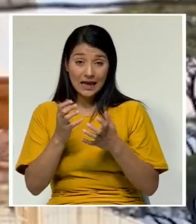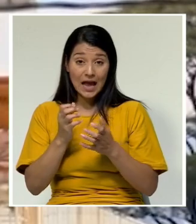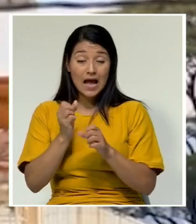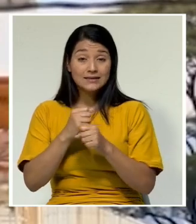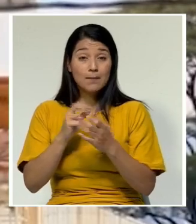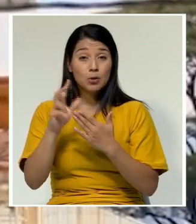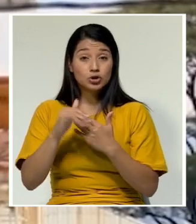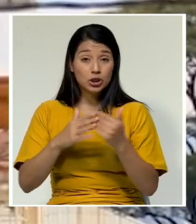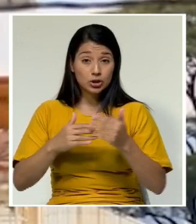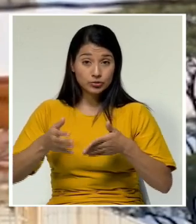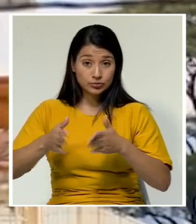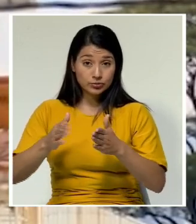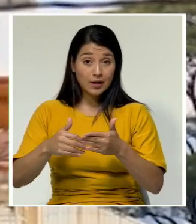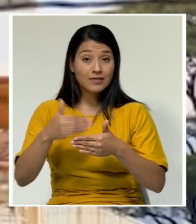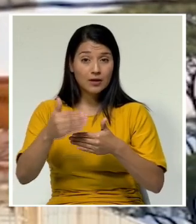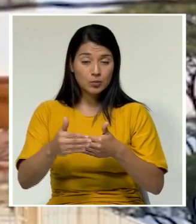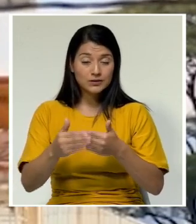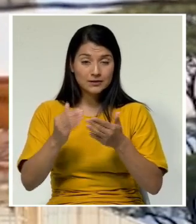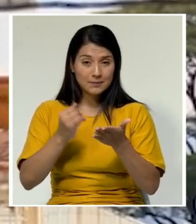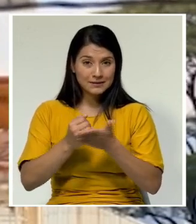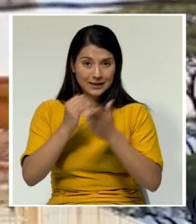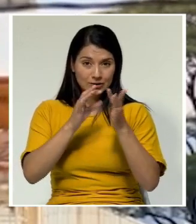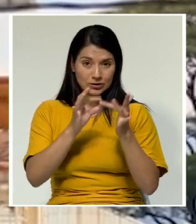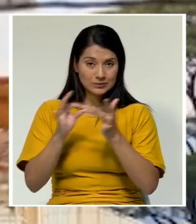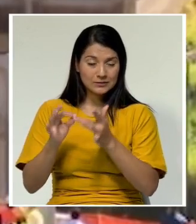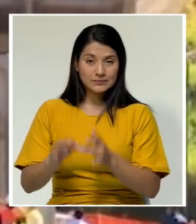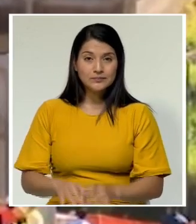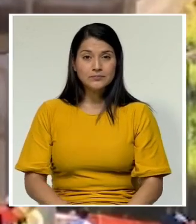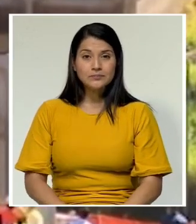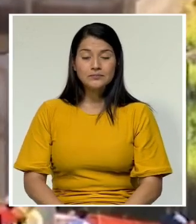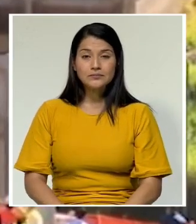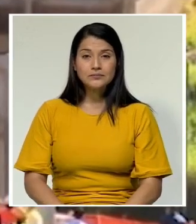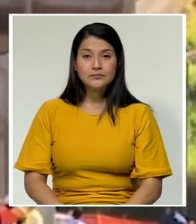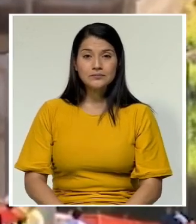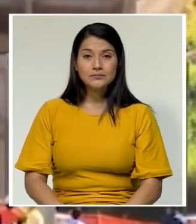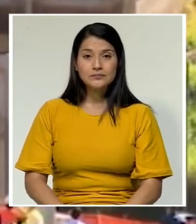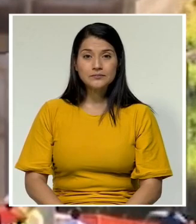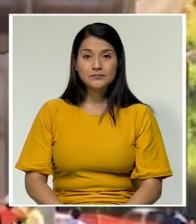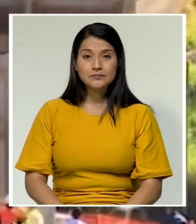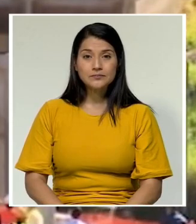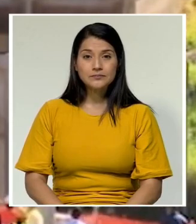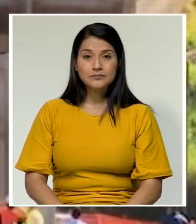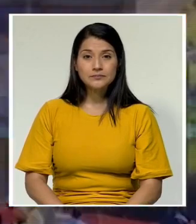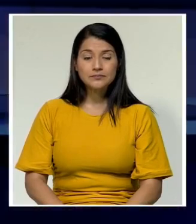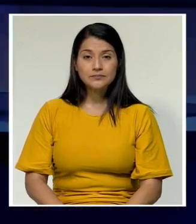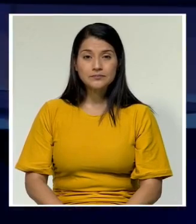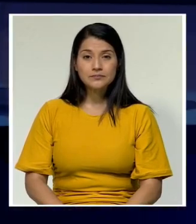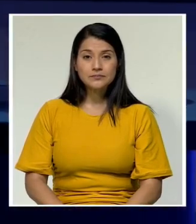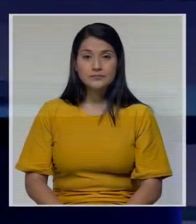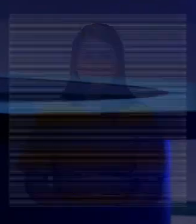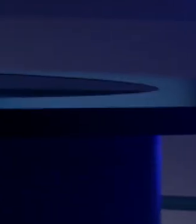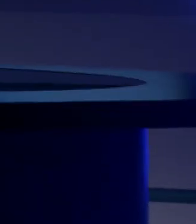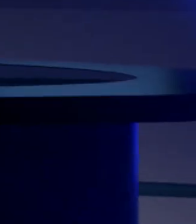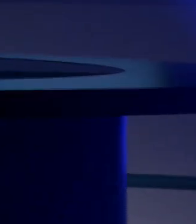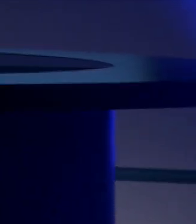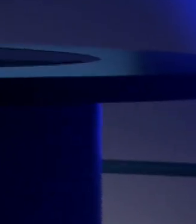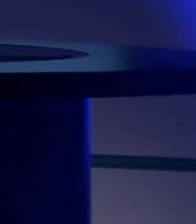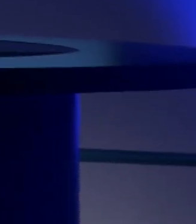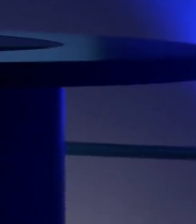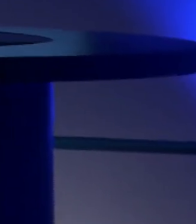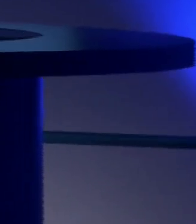y los términos que deberán aplicar las empresas privadas que quieran construir obra pública. Al volver, un reportaje especial.